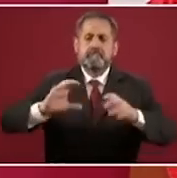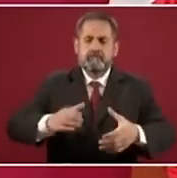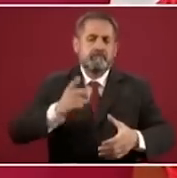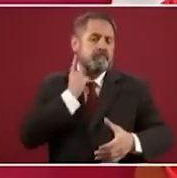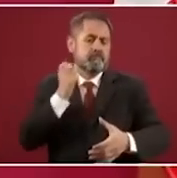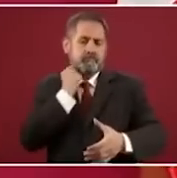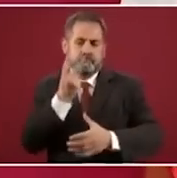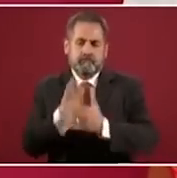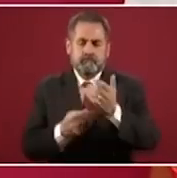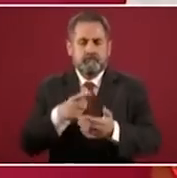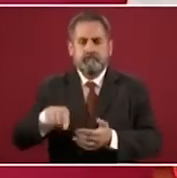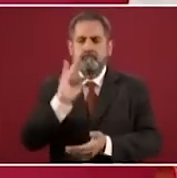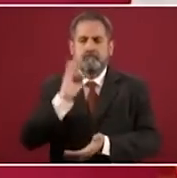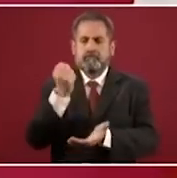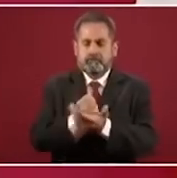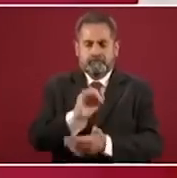posible. Gracias.